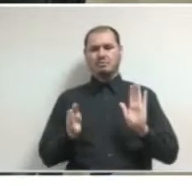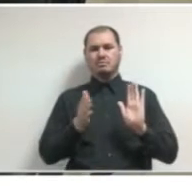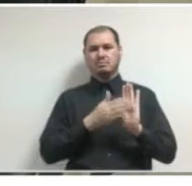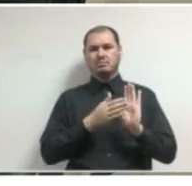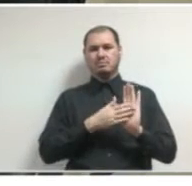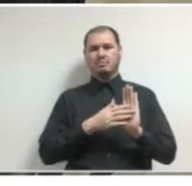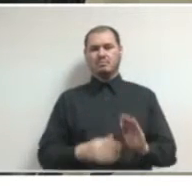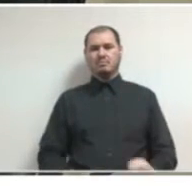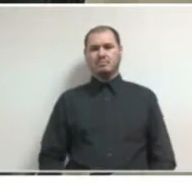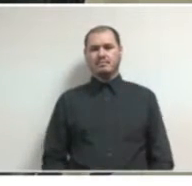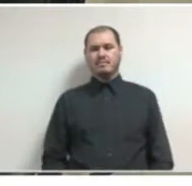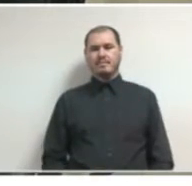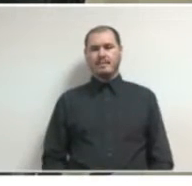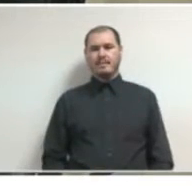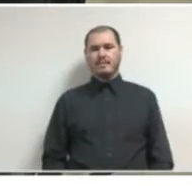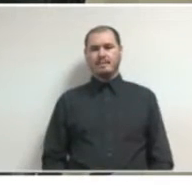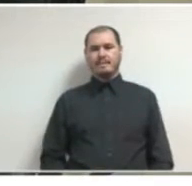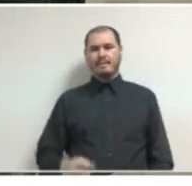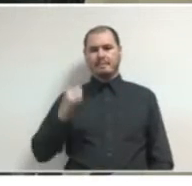acordado